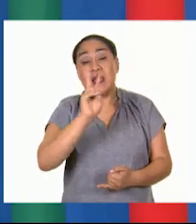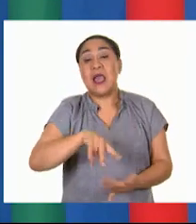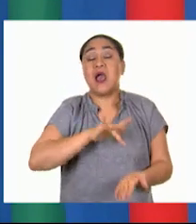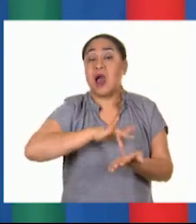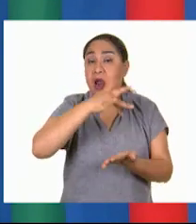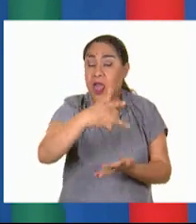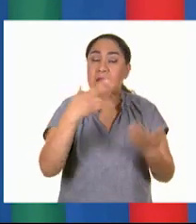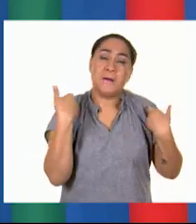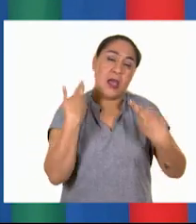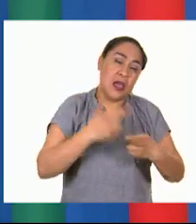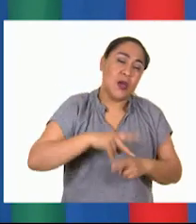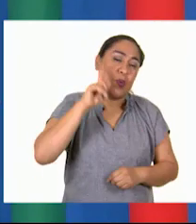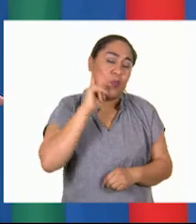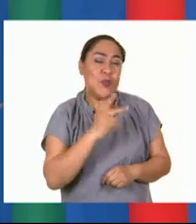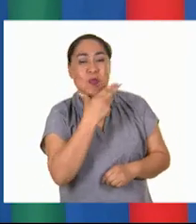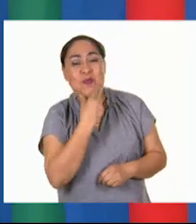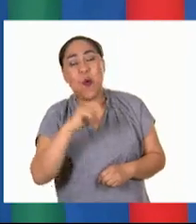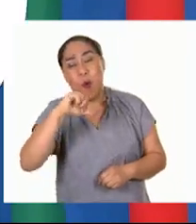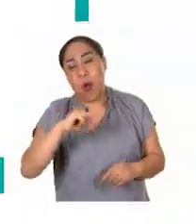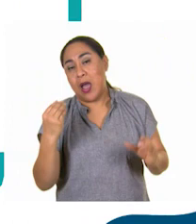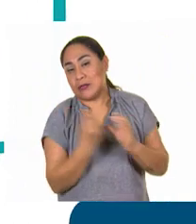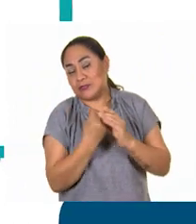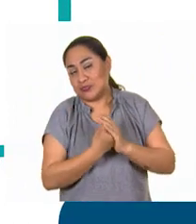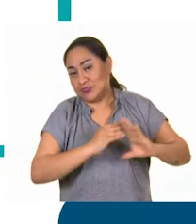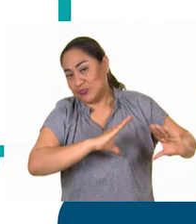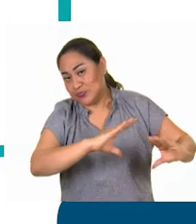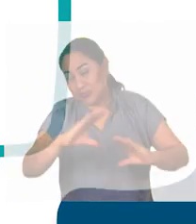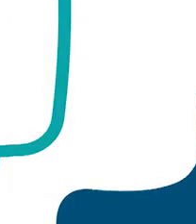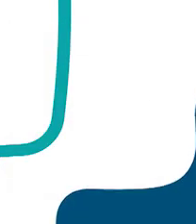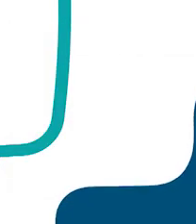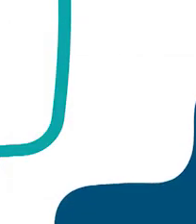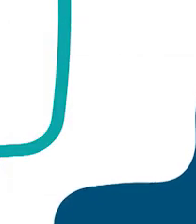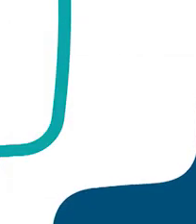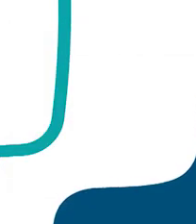maestras y los maestros que el día de hoy nos dieron clases.